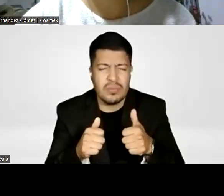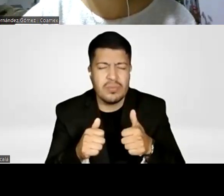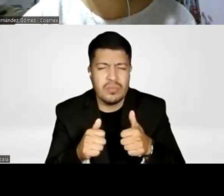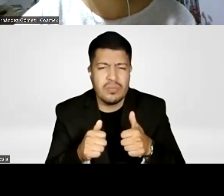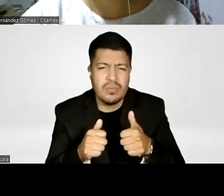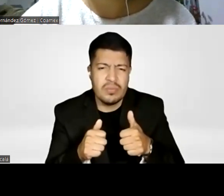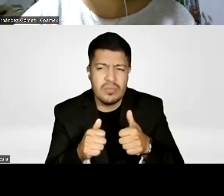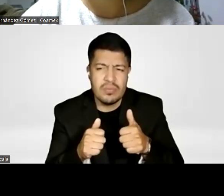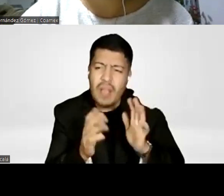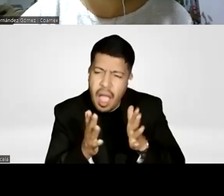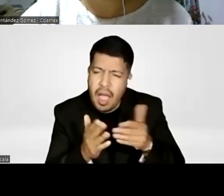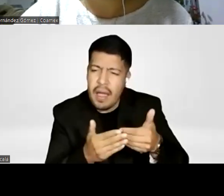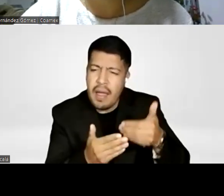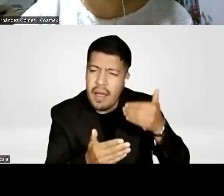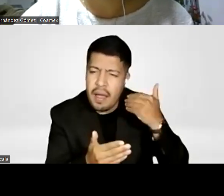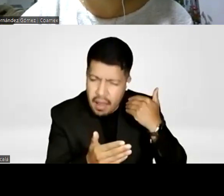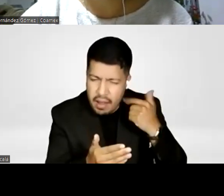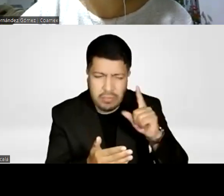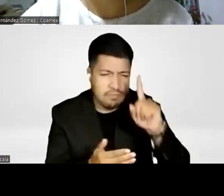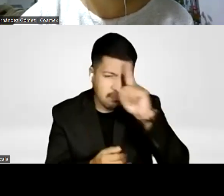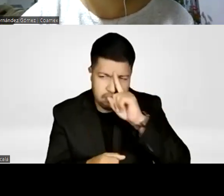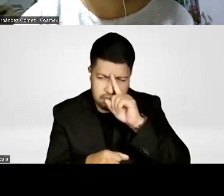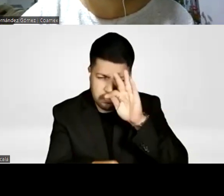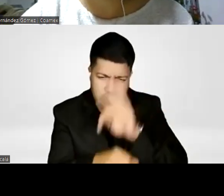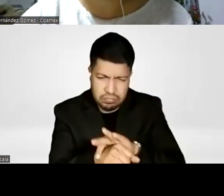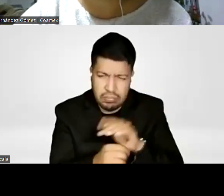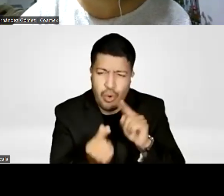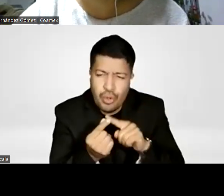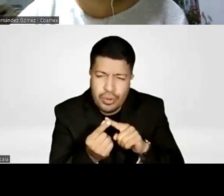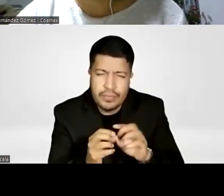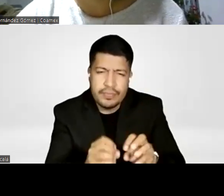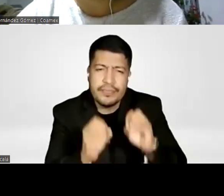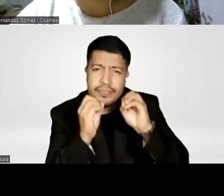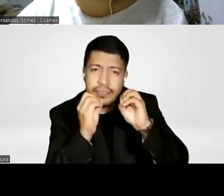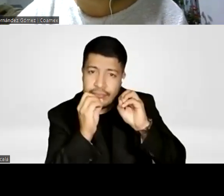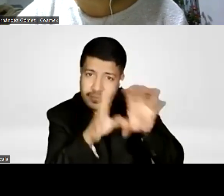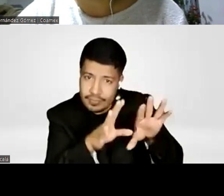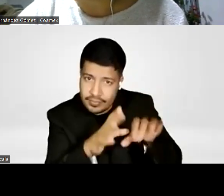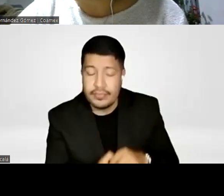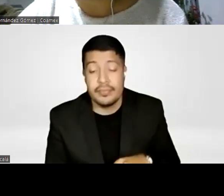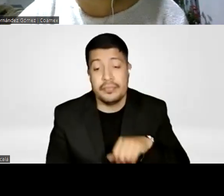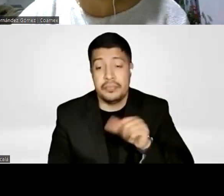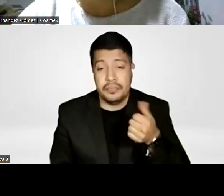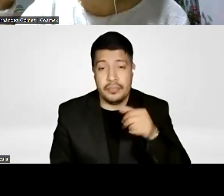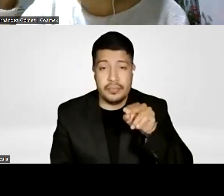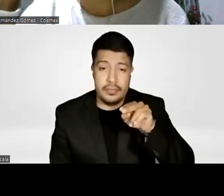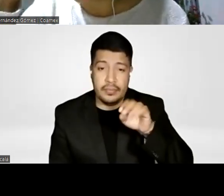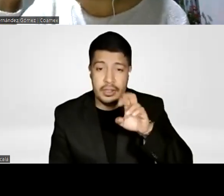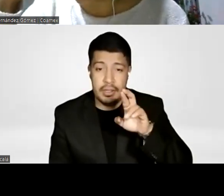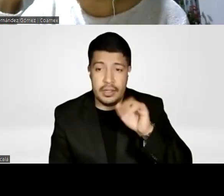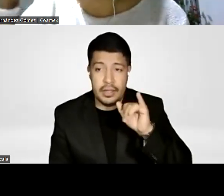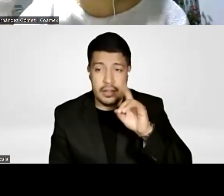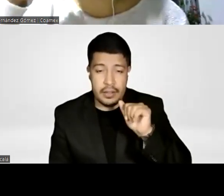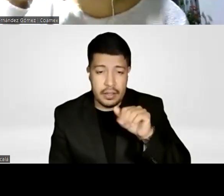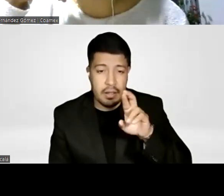para poder orientarte un poco más sobre a dónde te podrías acercar. Nereida Ruiz también nos comenta, aparte de ser